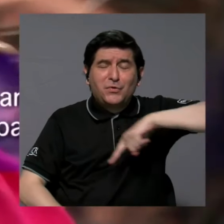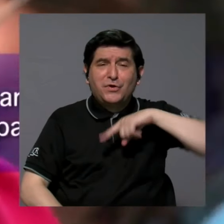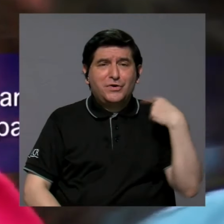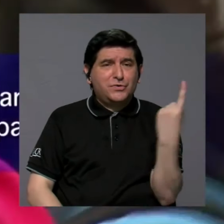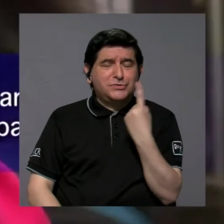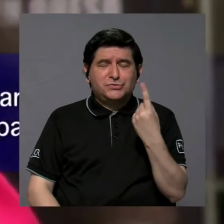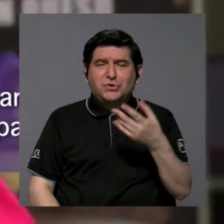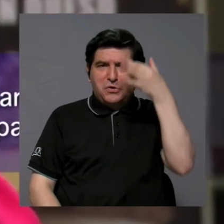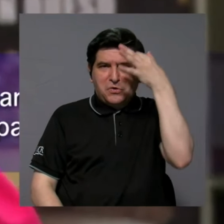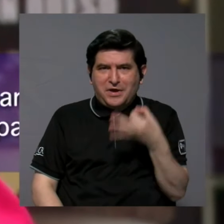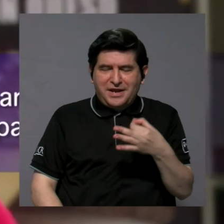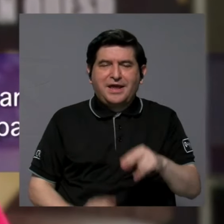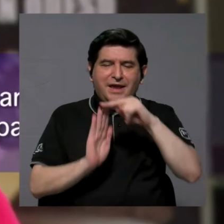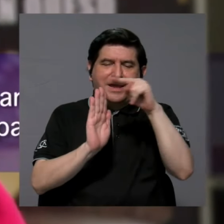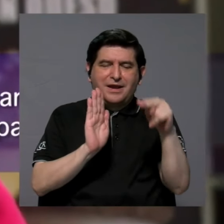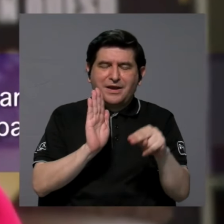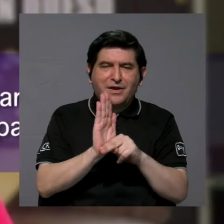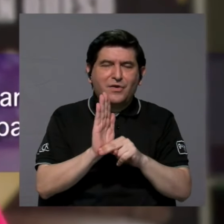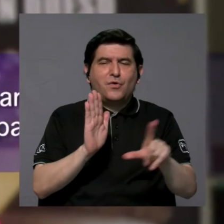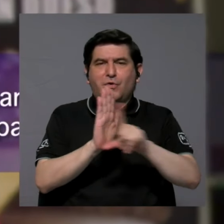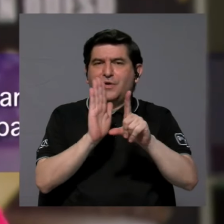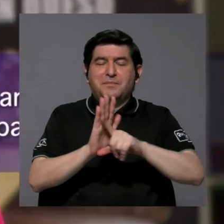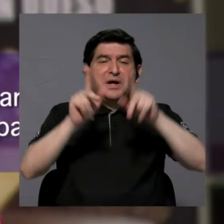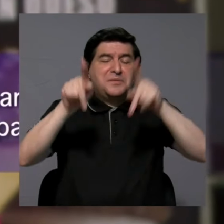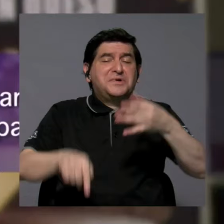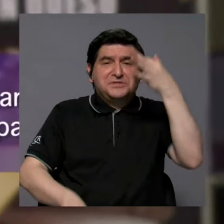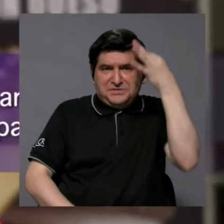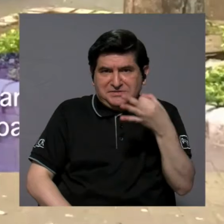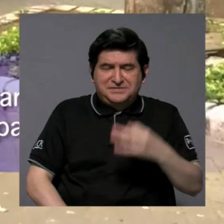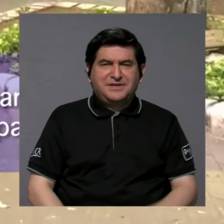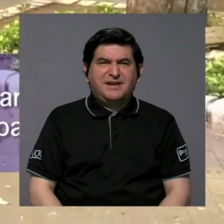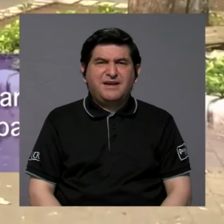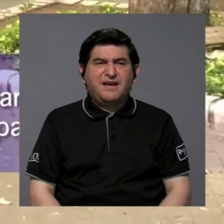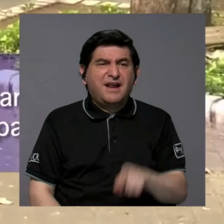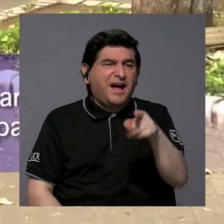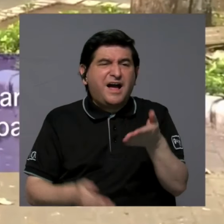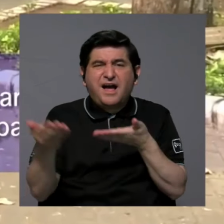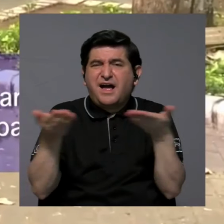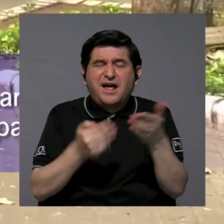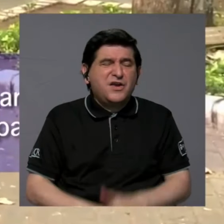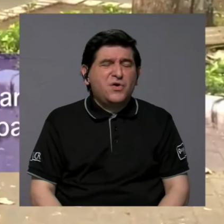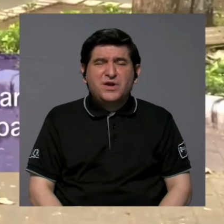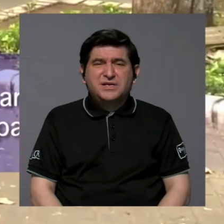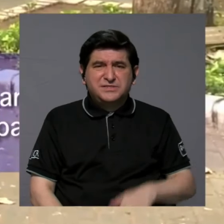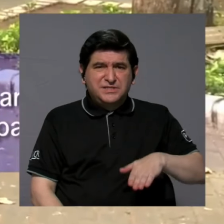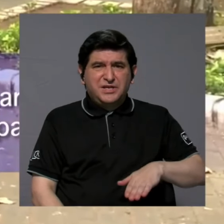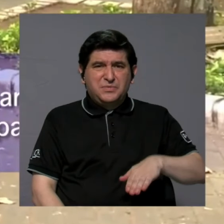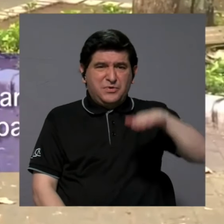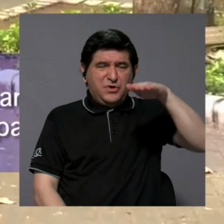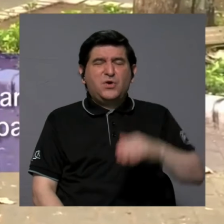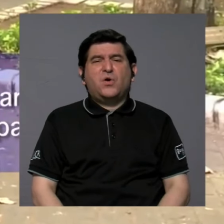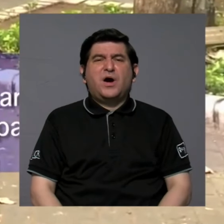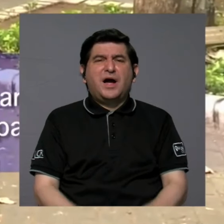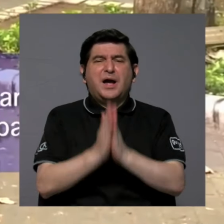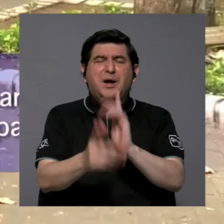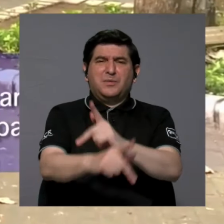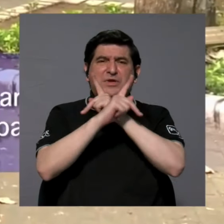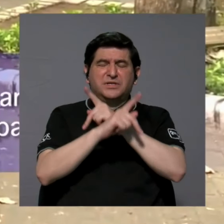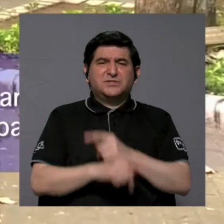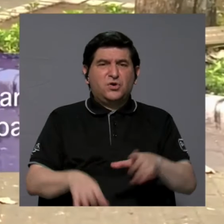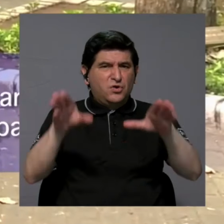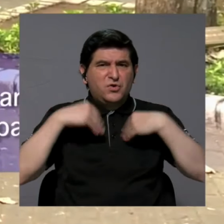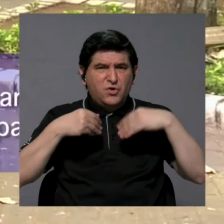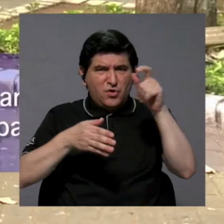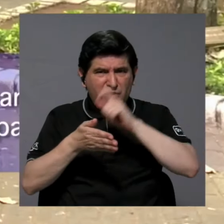quedarnos solo en la apuesta del marco legal, ¿verdad? Porque la gente dice, bueno, no le sirvió la rampa, ponga el recurso de amparo. No lo aceptaron